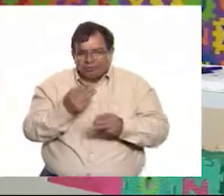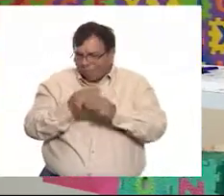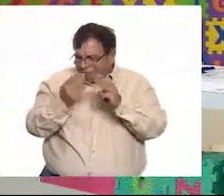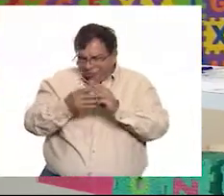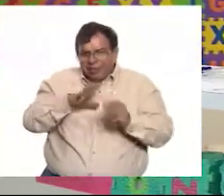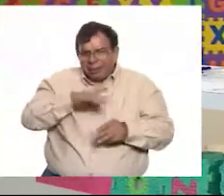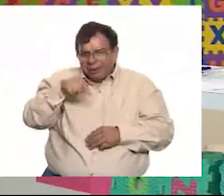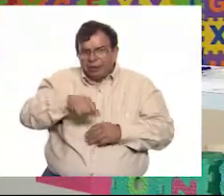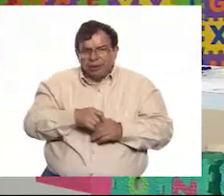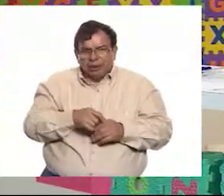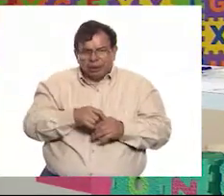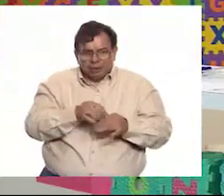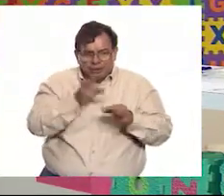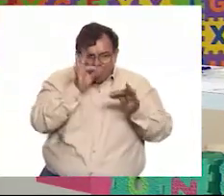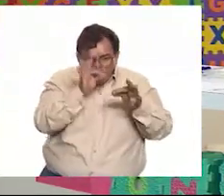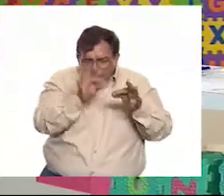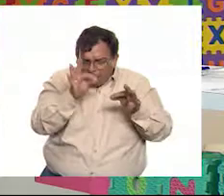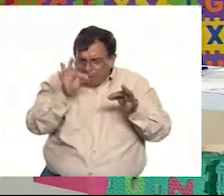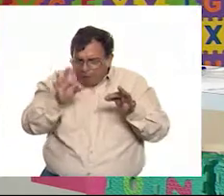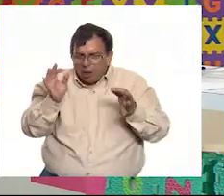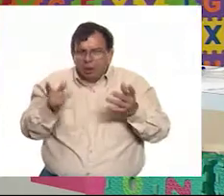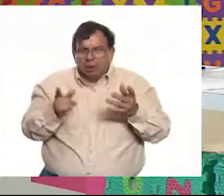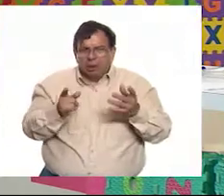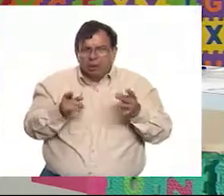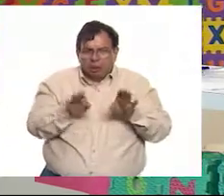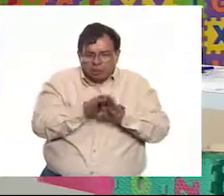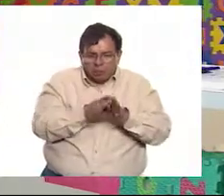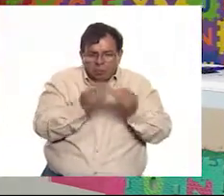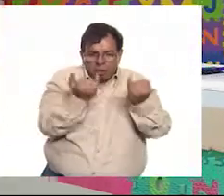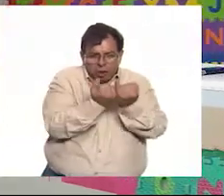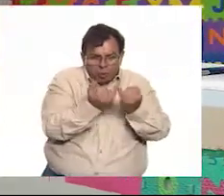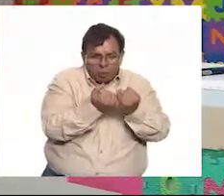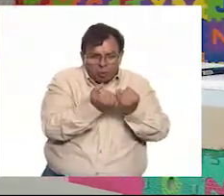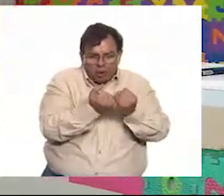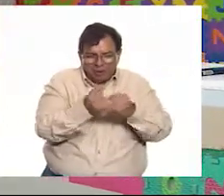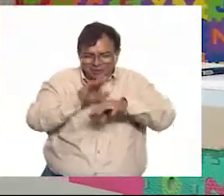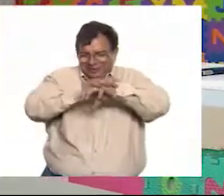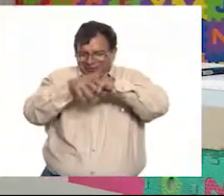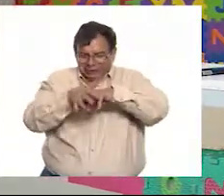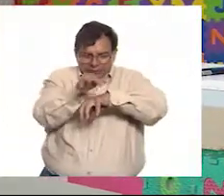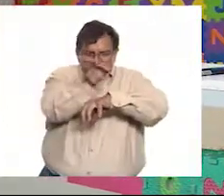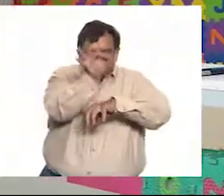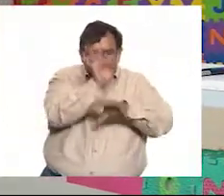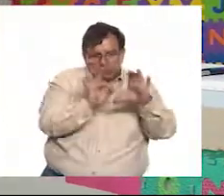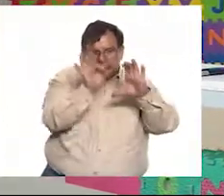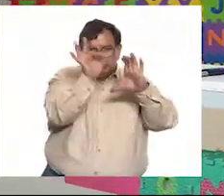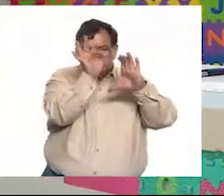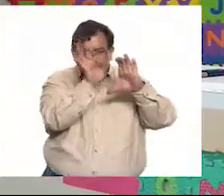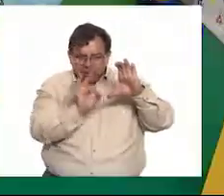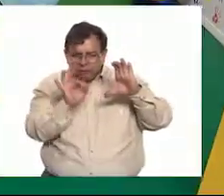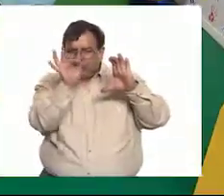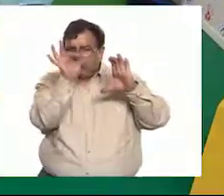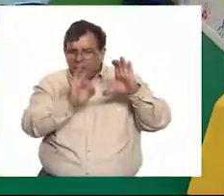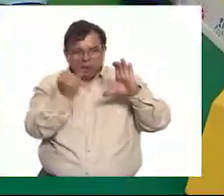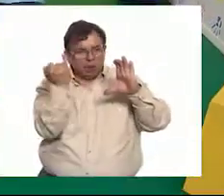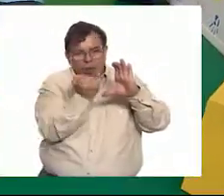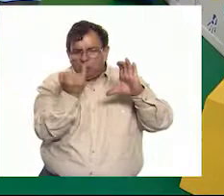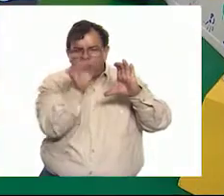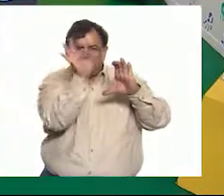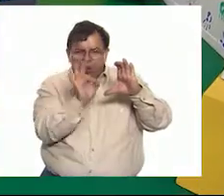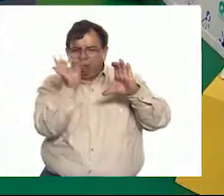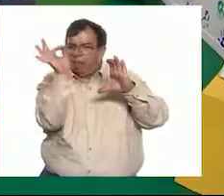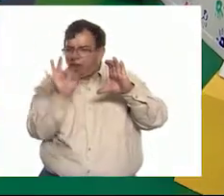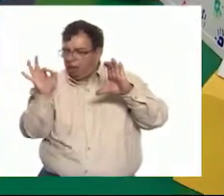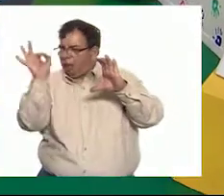nosotros estábamos haciendo, el puntillismo, el hacer patrones, ¿no? En este caparazón de la tortuga se veía claramente cómo se repetían ciertas